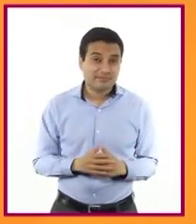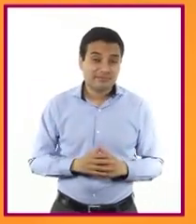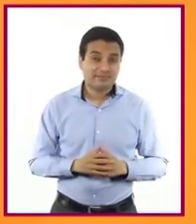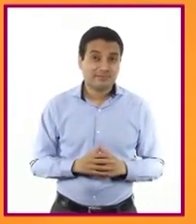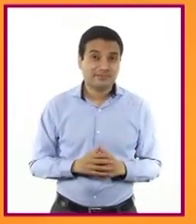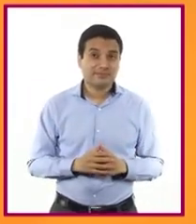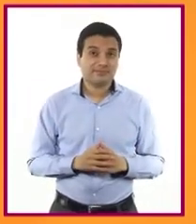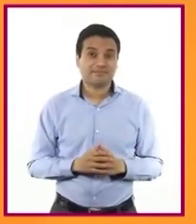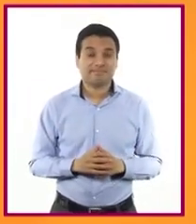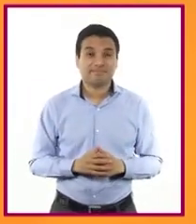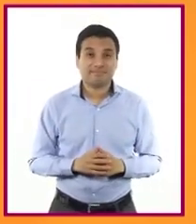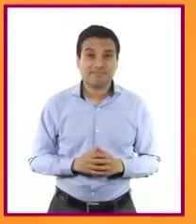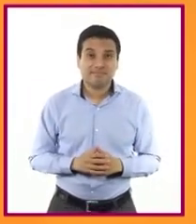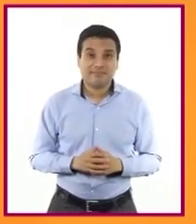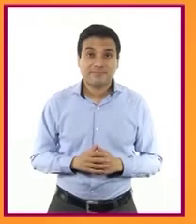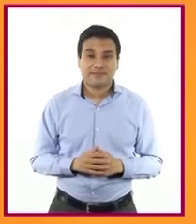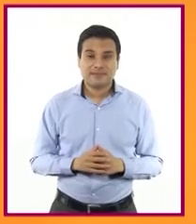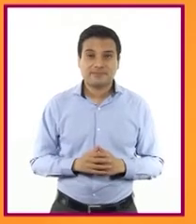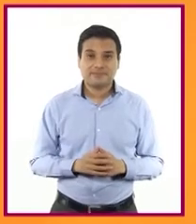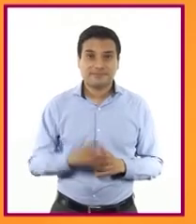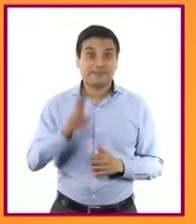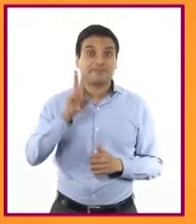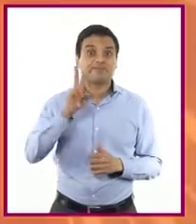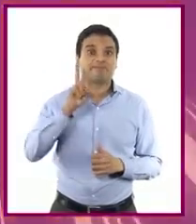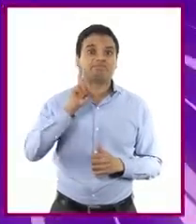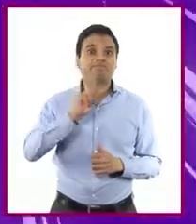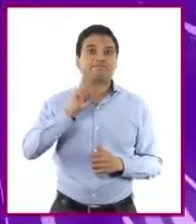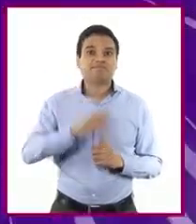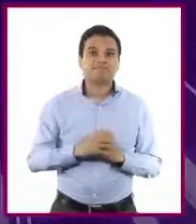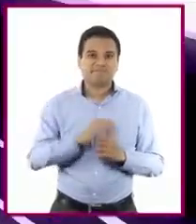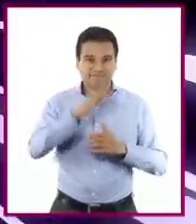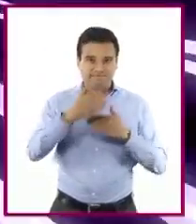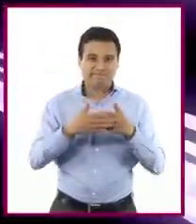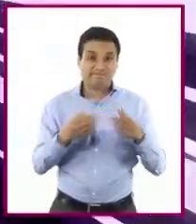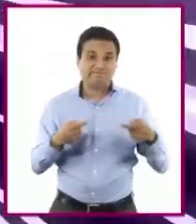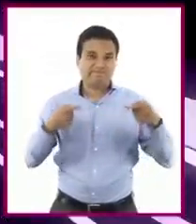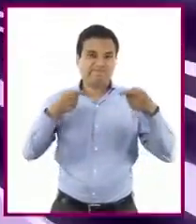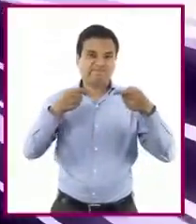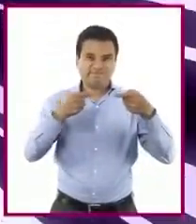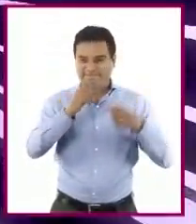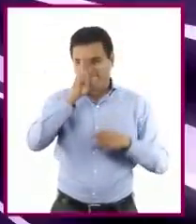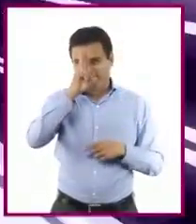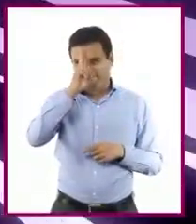Y con ello tendremos que ir a muerte súbita.